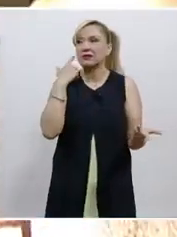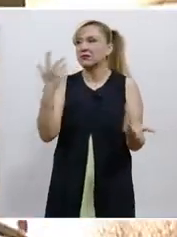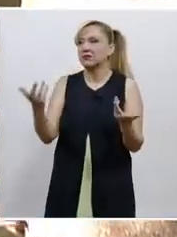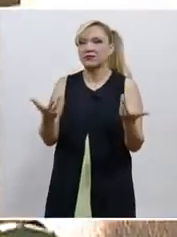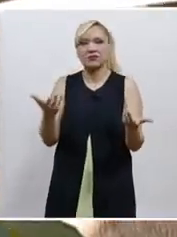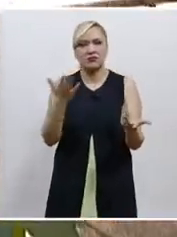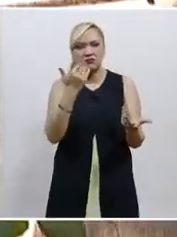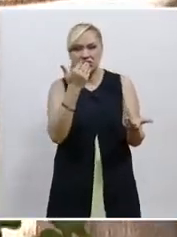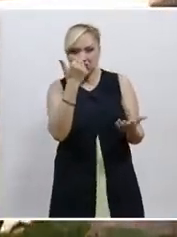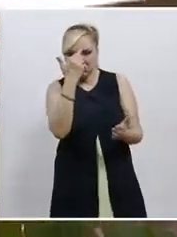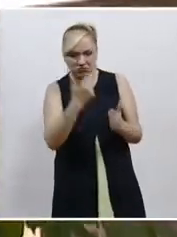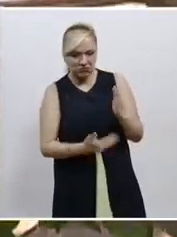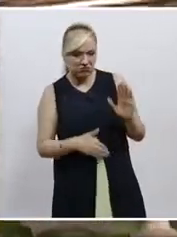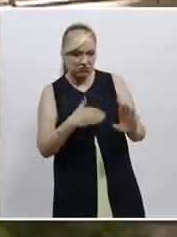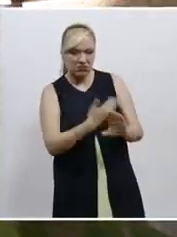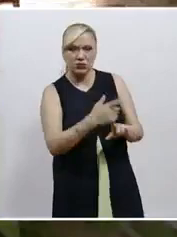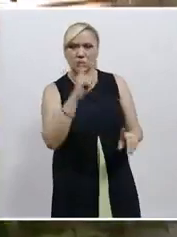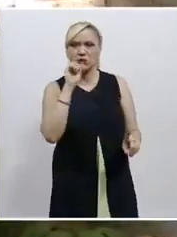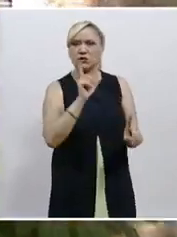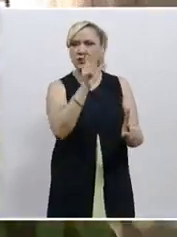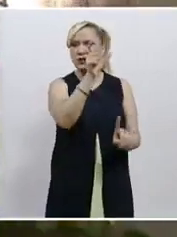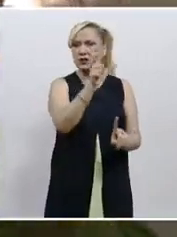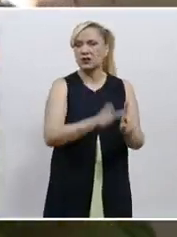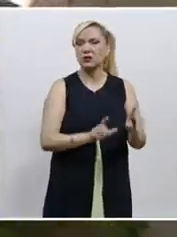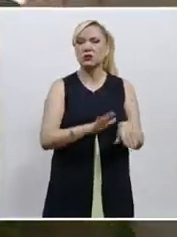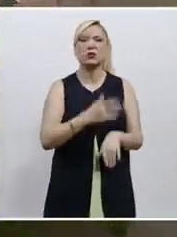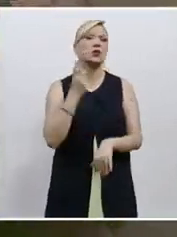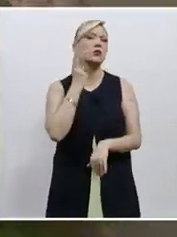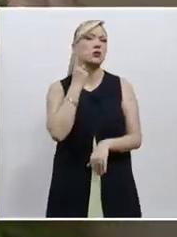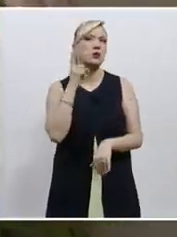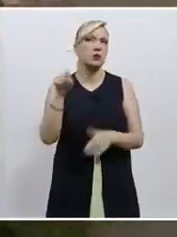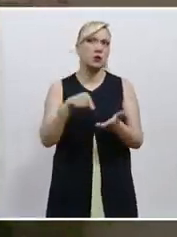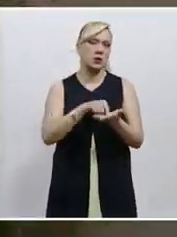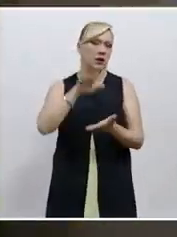supuesta violencia política en razón de género contra una diputada